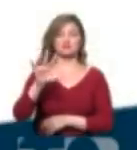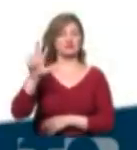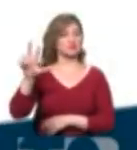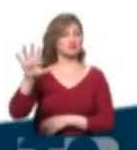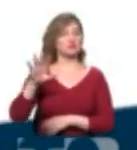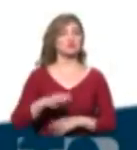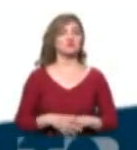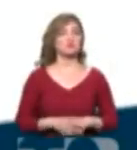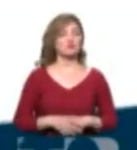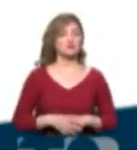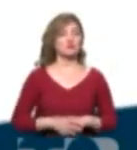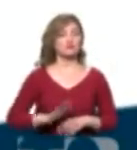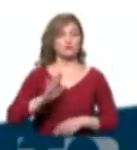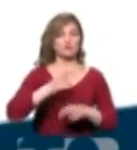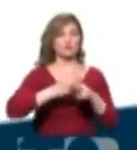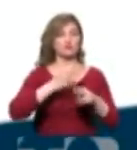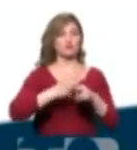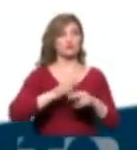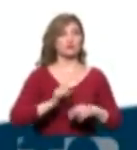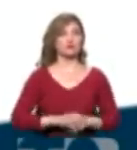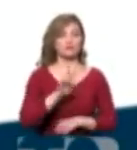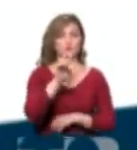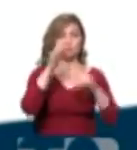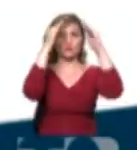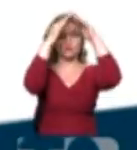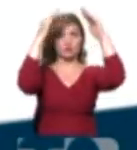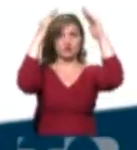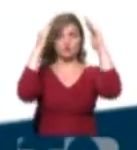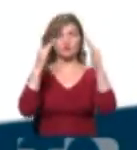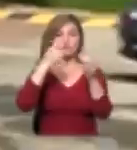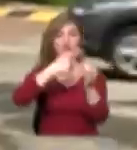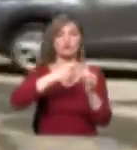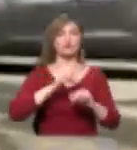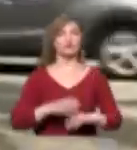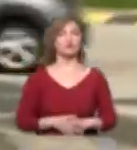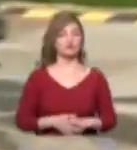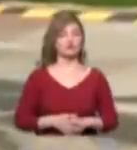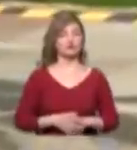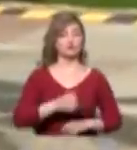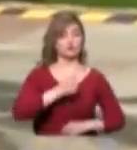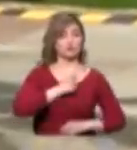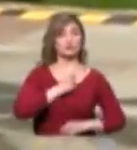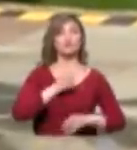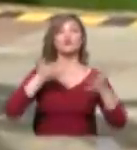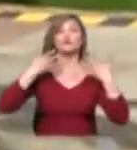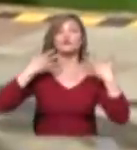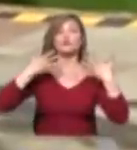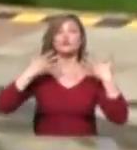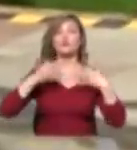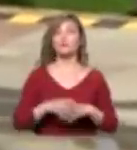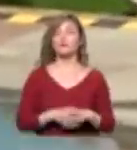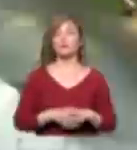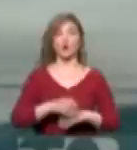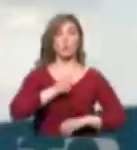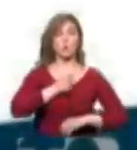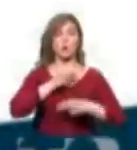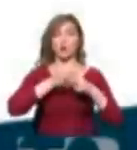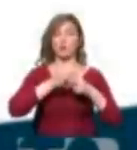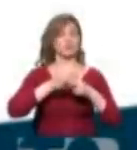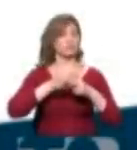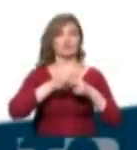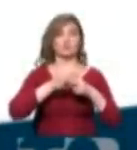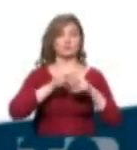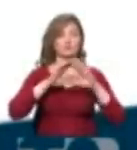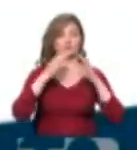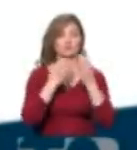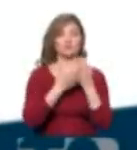$40,835. A nombre de Pamela Martínez constan también dos bienes inmuebles en Quito y otras propiedades en Guayaquil que no estarían a su nombre. La